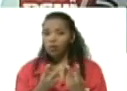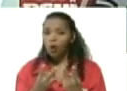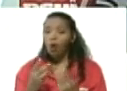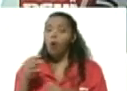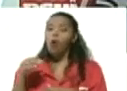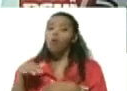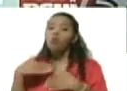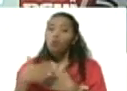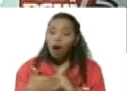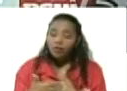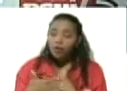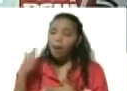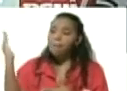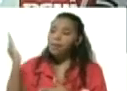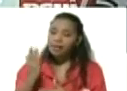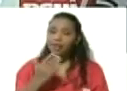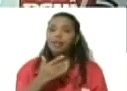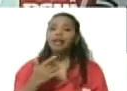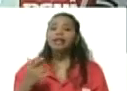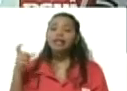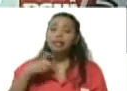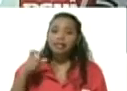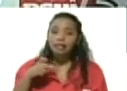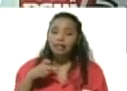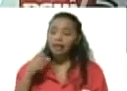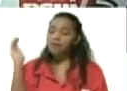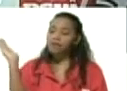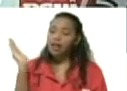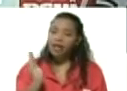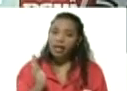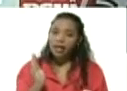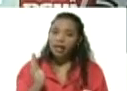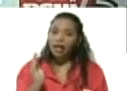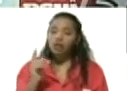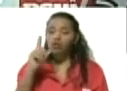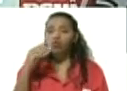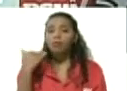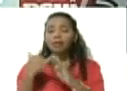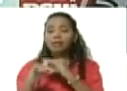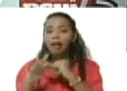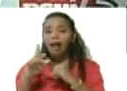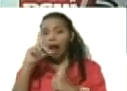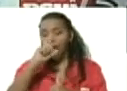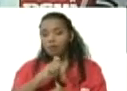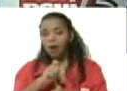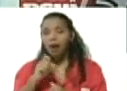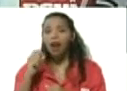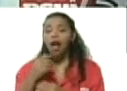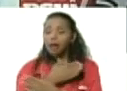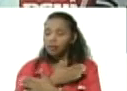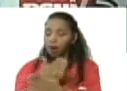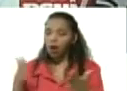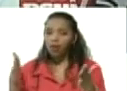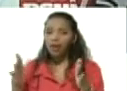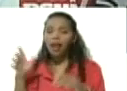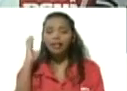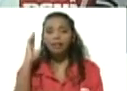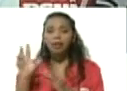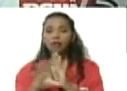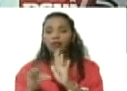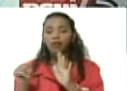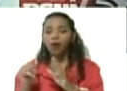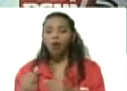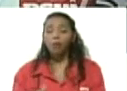presidente considere pertinente rendir su mensaje anual. Ahí está la orden de la Asamblea Nacional Constituyente, como máxima